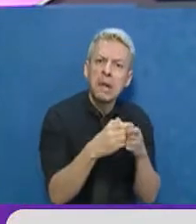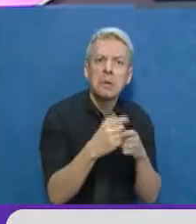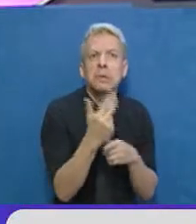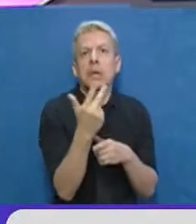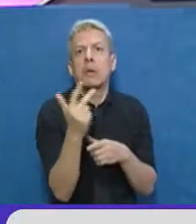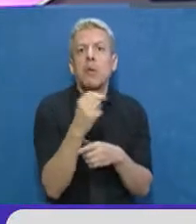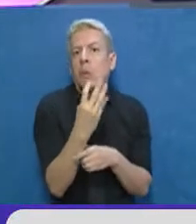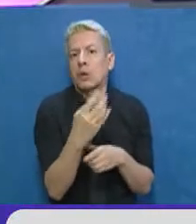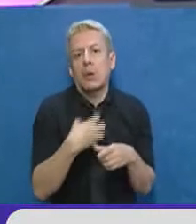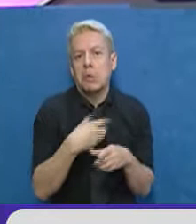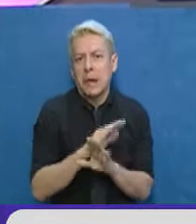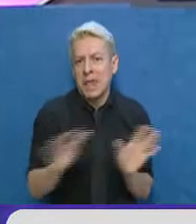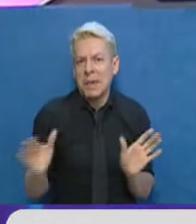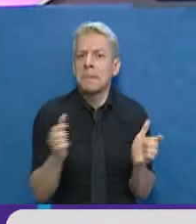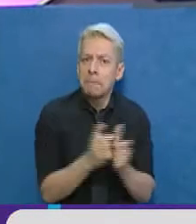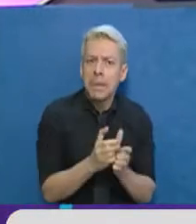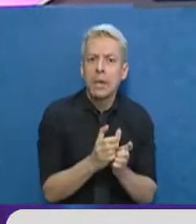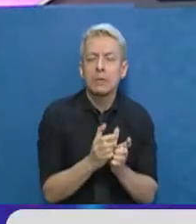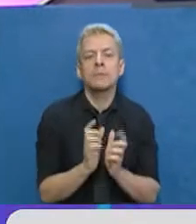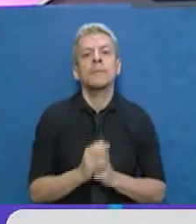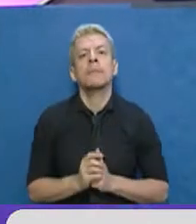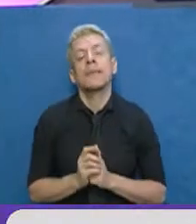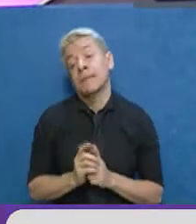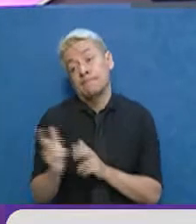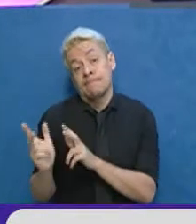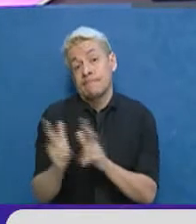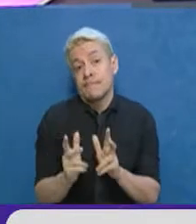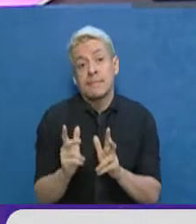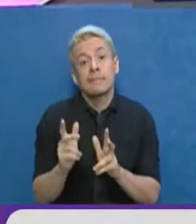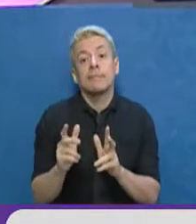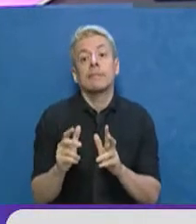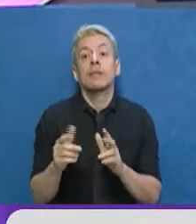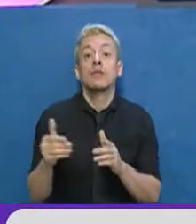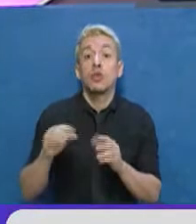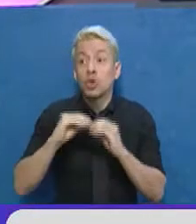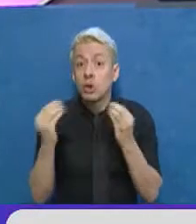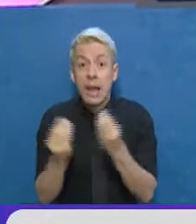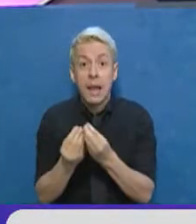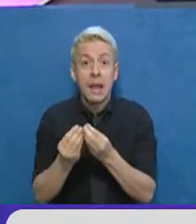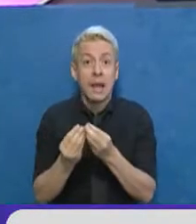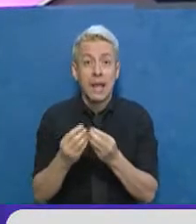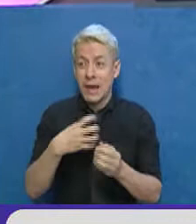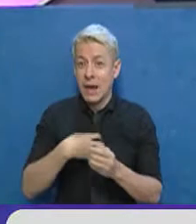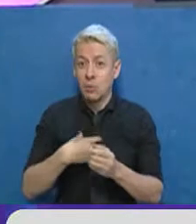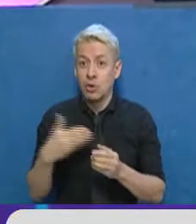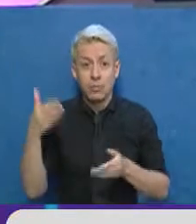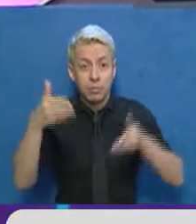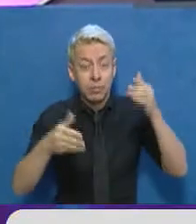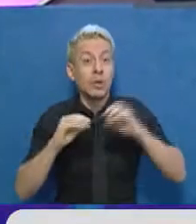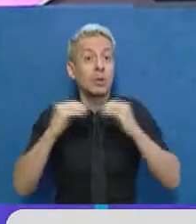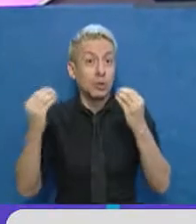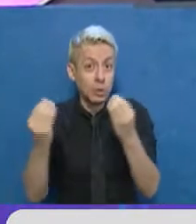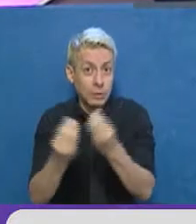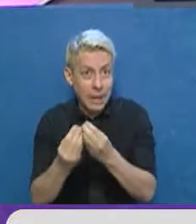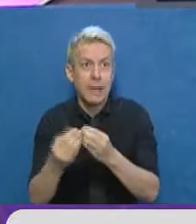o 4, pero aseguran que el total de la matrícula de ese establecimiento va a participar de